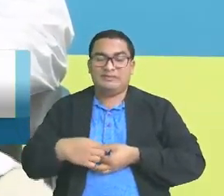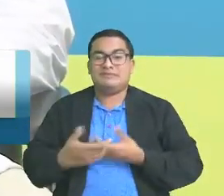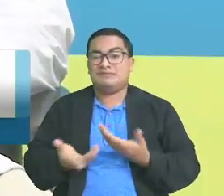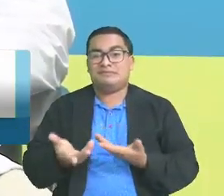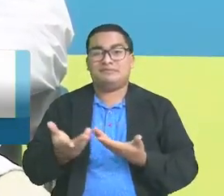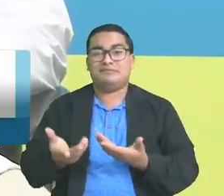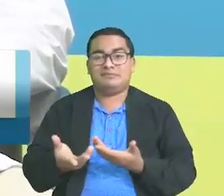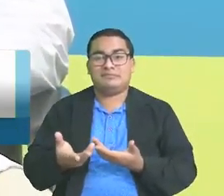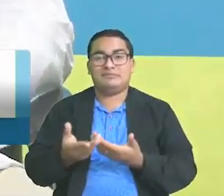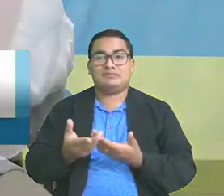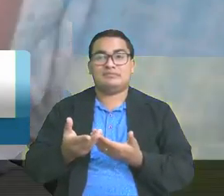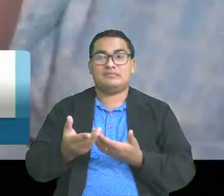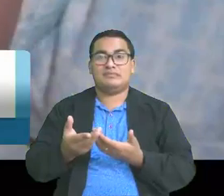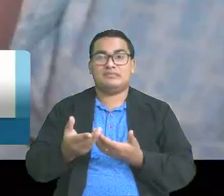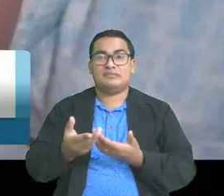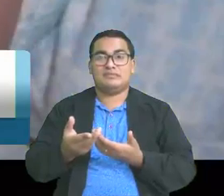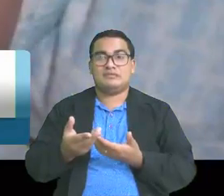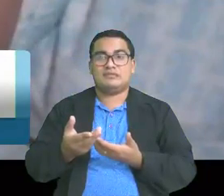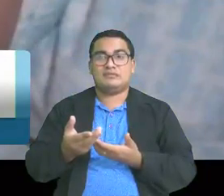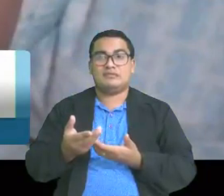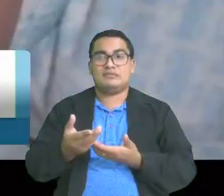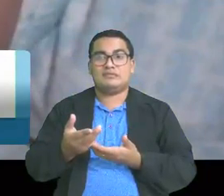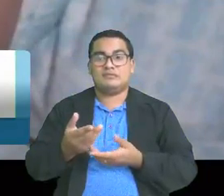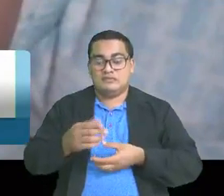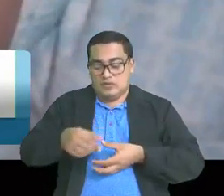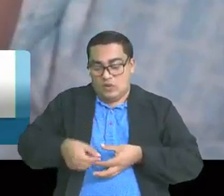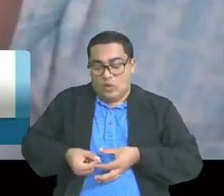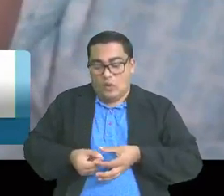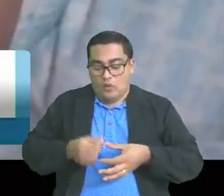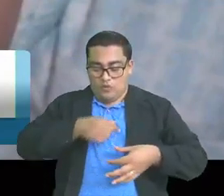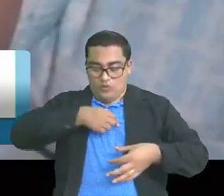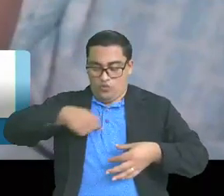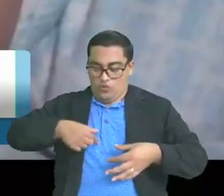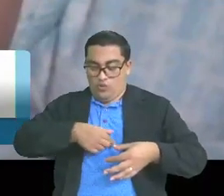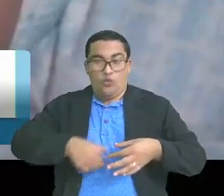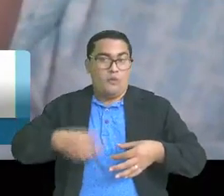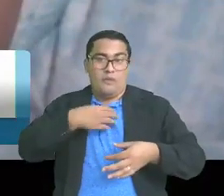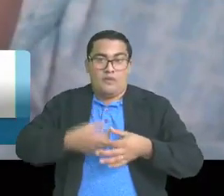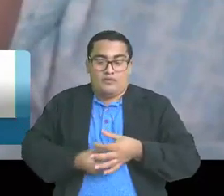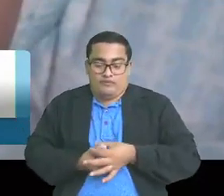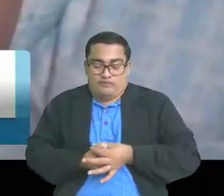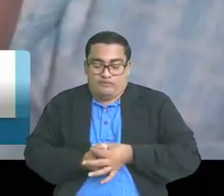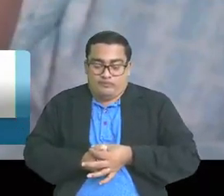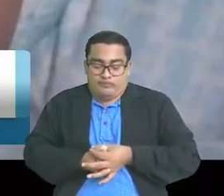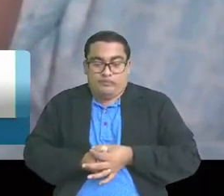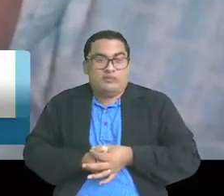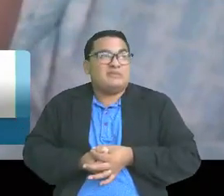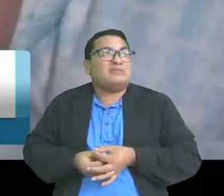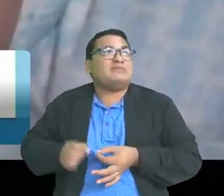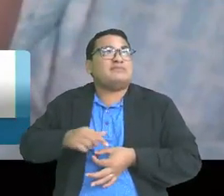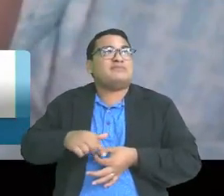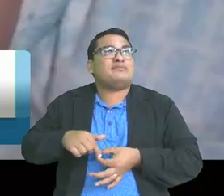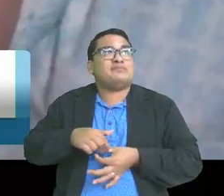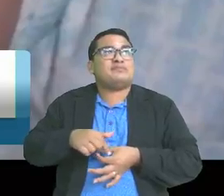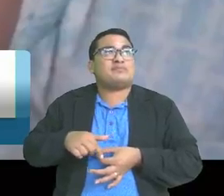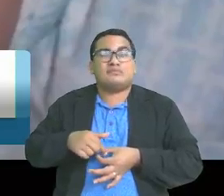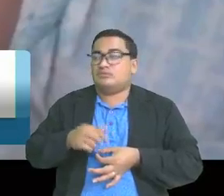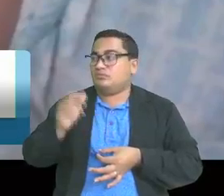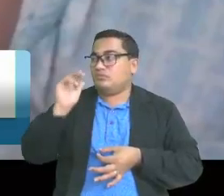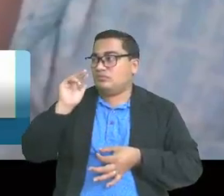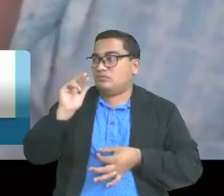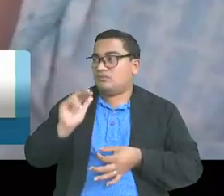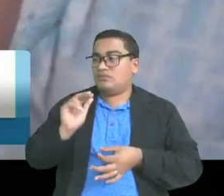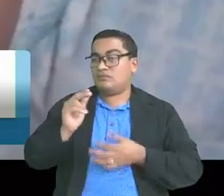se mete en el interior de la hernia? Intestino. Intestino. Exacto. Que viene por la abertura que